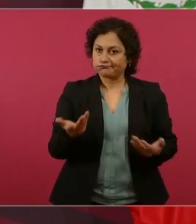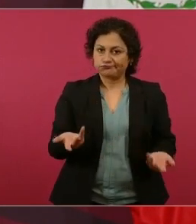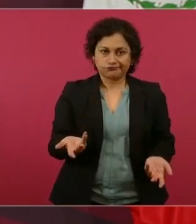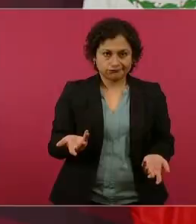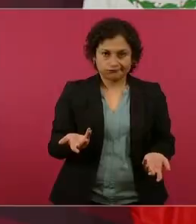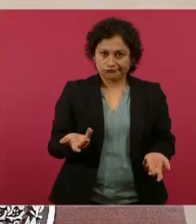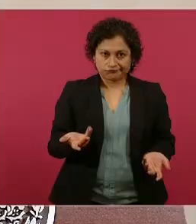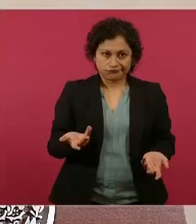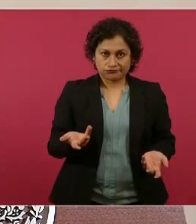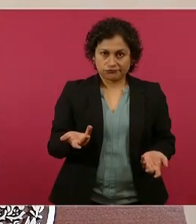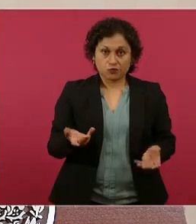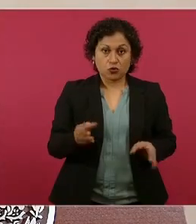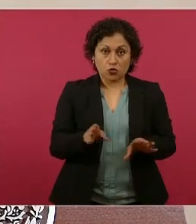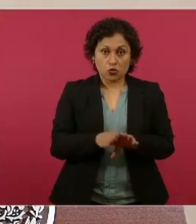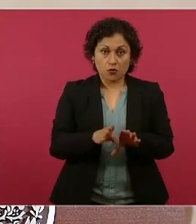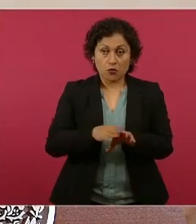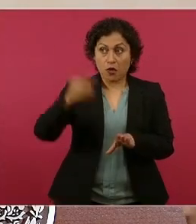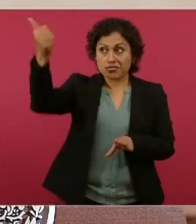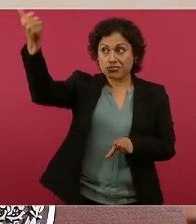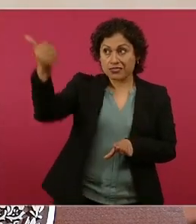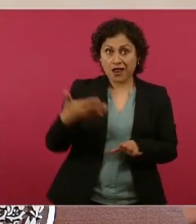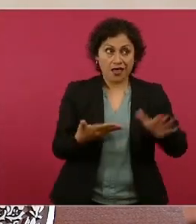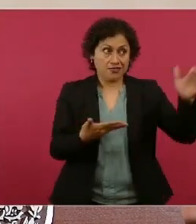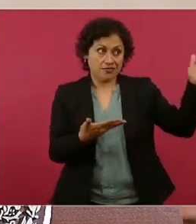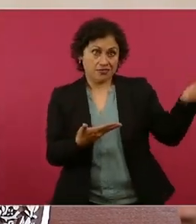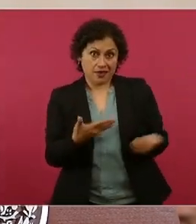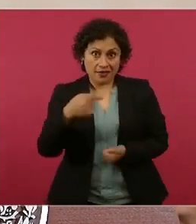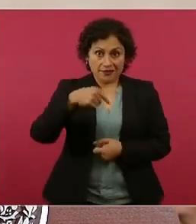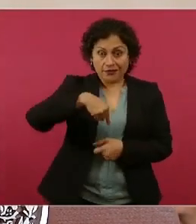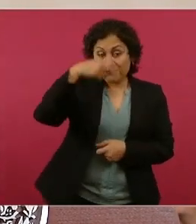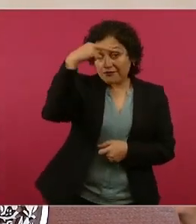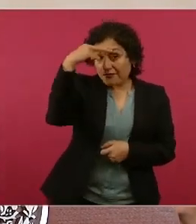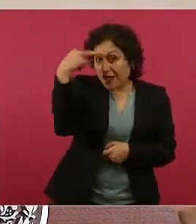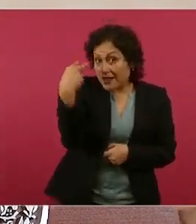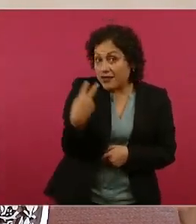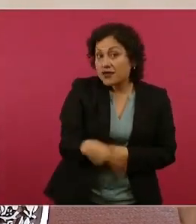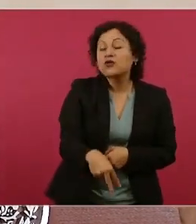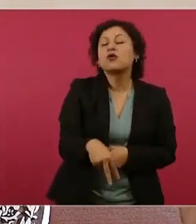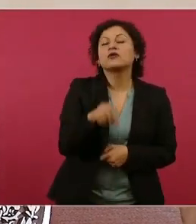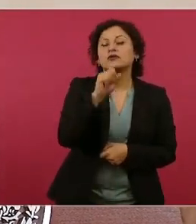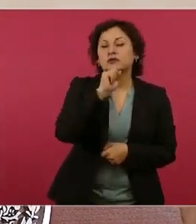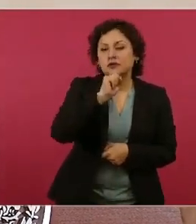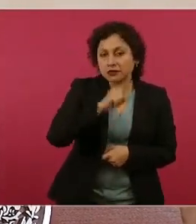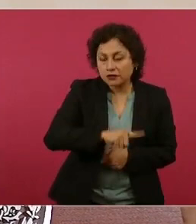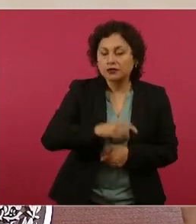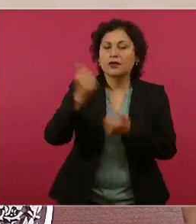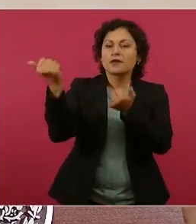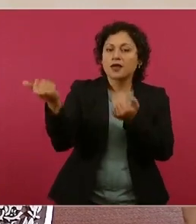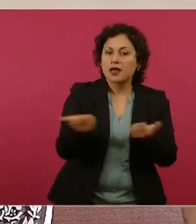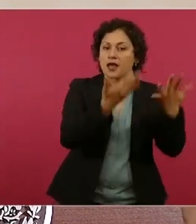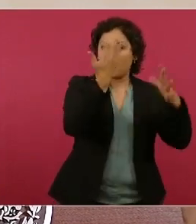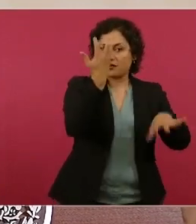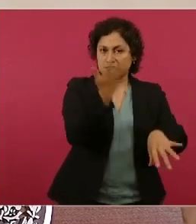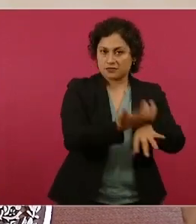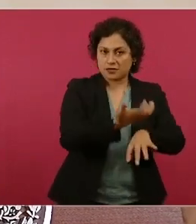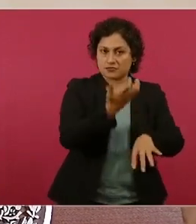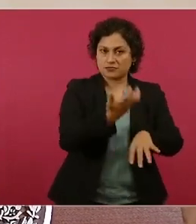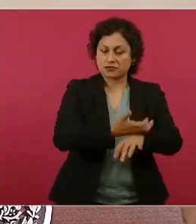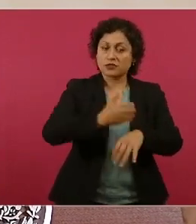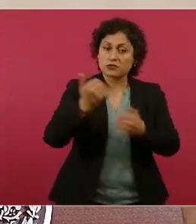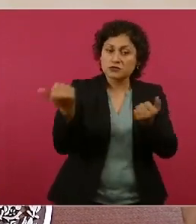se introduce, llega a México, y no solo a México, llega a Estados Unidos y llega a Canadá.